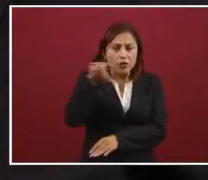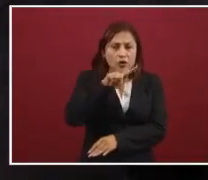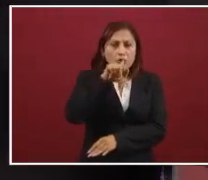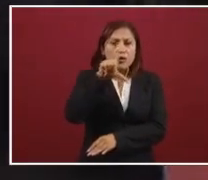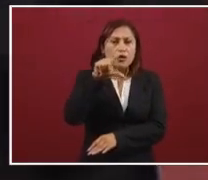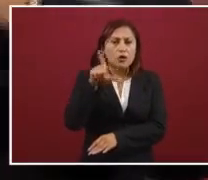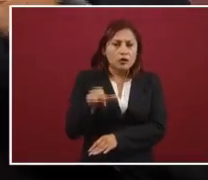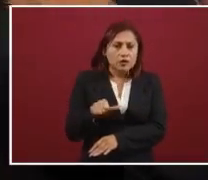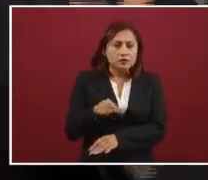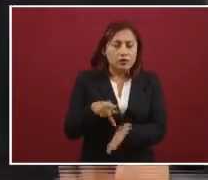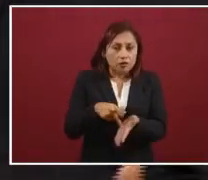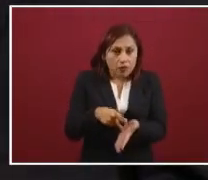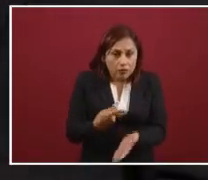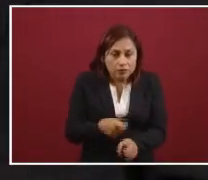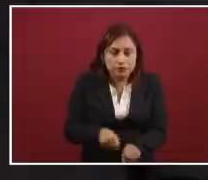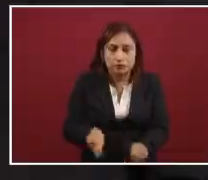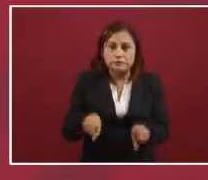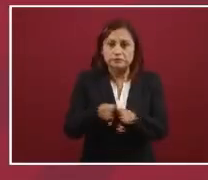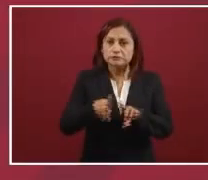resucitado.